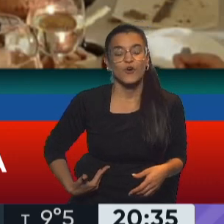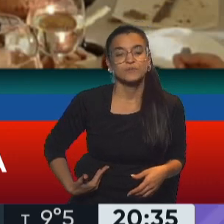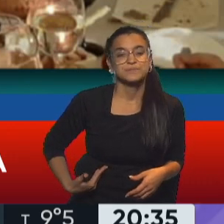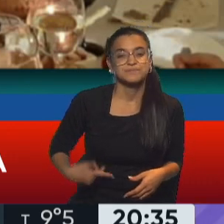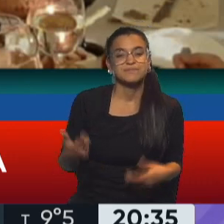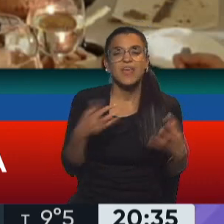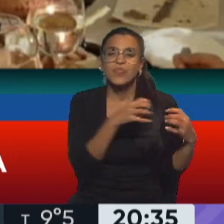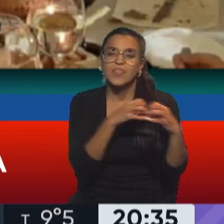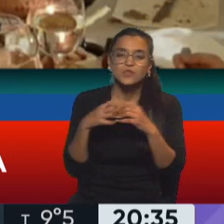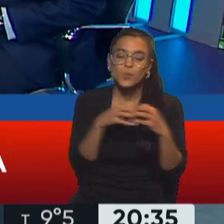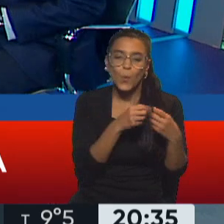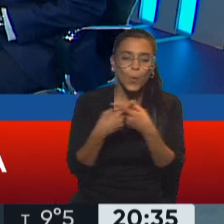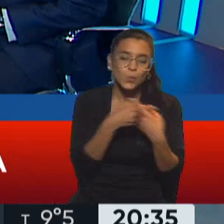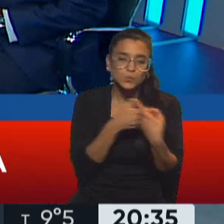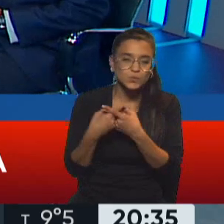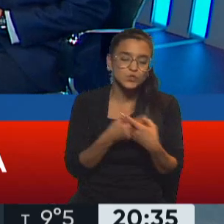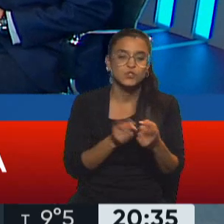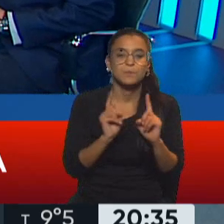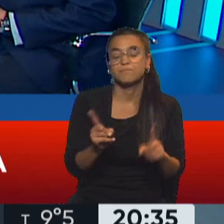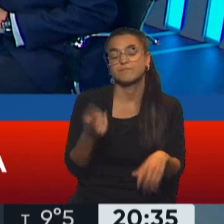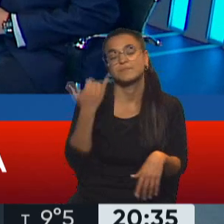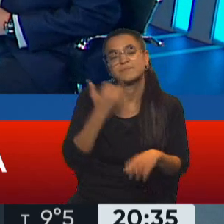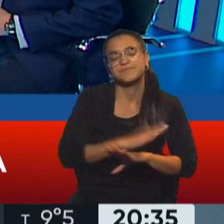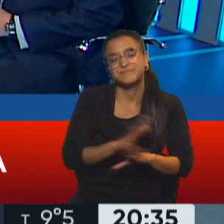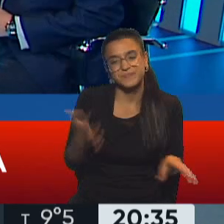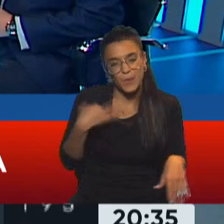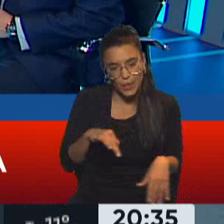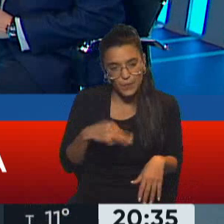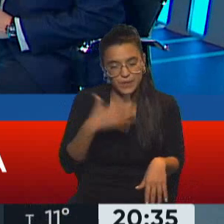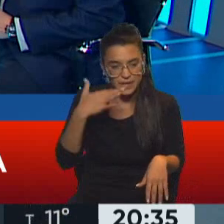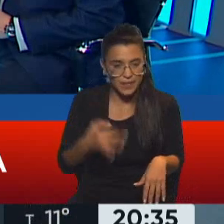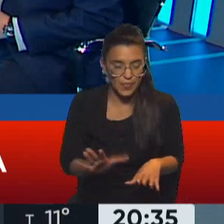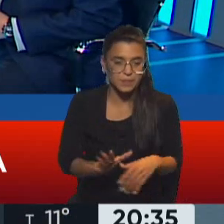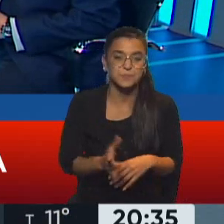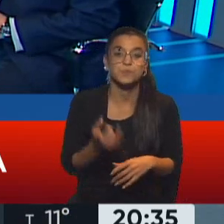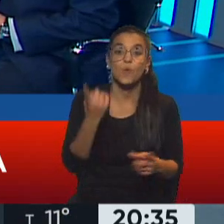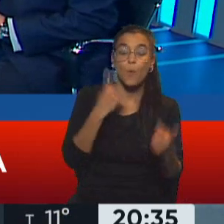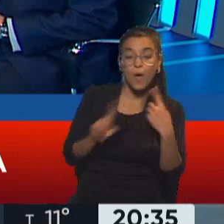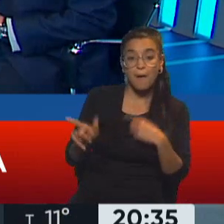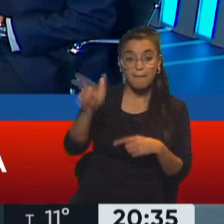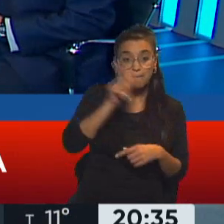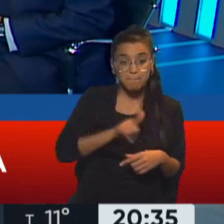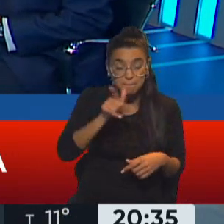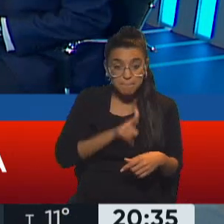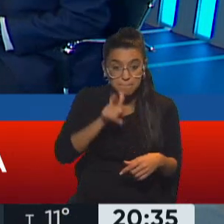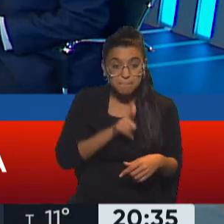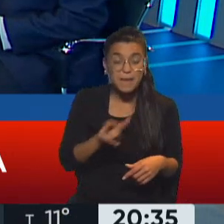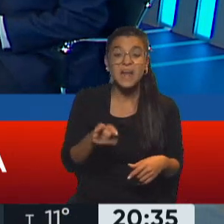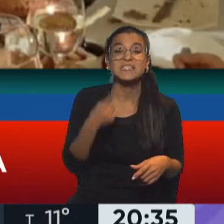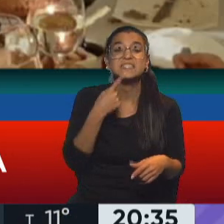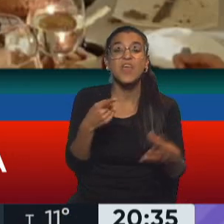esa discusión que debería haber dado por cerrada rápidamente, y cuando parece que